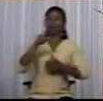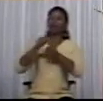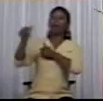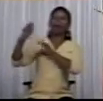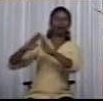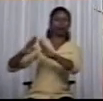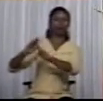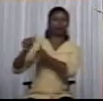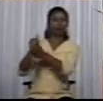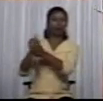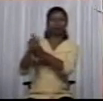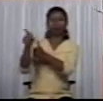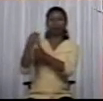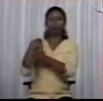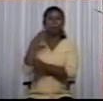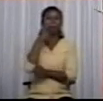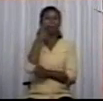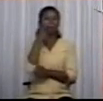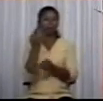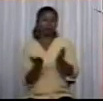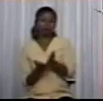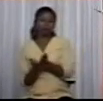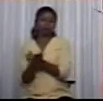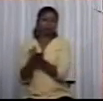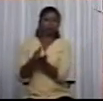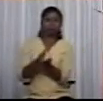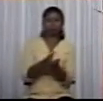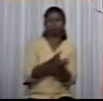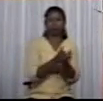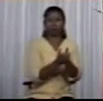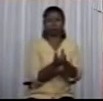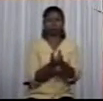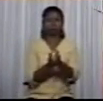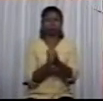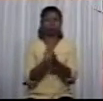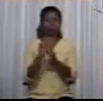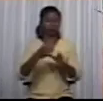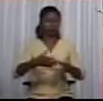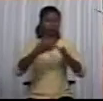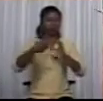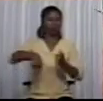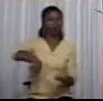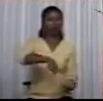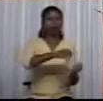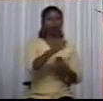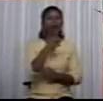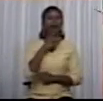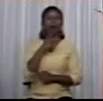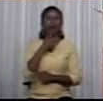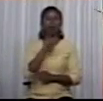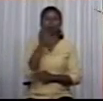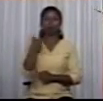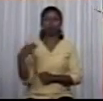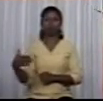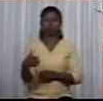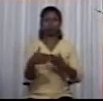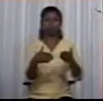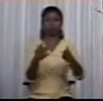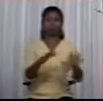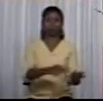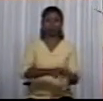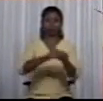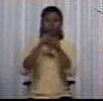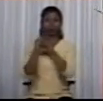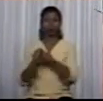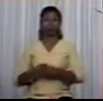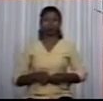papá miraba la canoa cuando crecía y cogía un pescado que se llama guacuco, pero cuando ya se lo coge con el canasto, ronca, entonces le llama roncador,